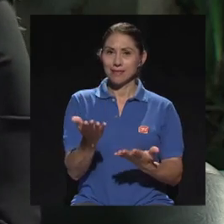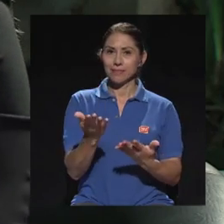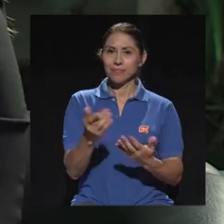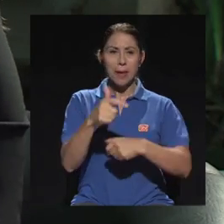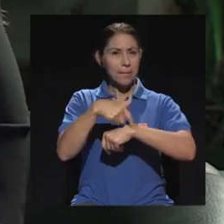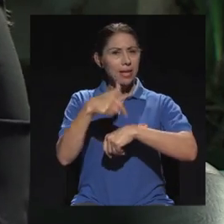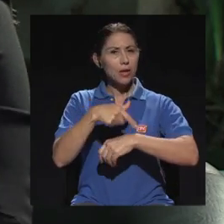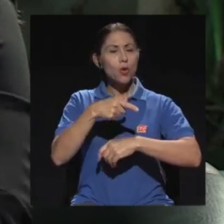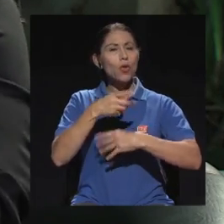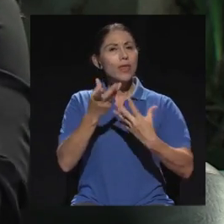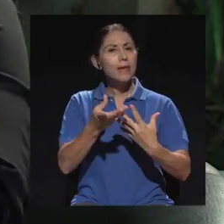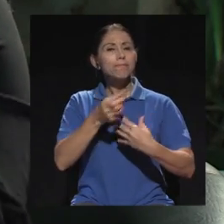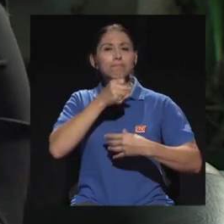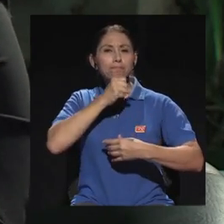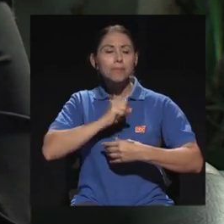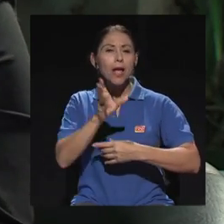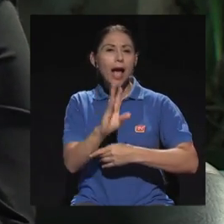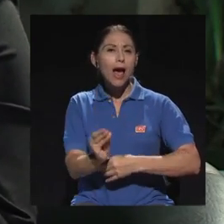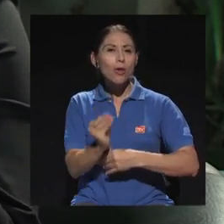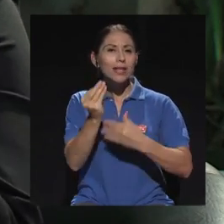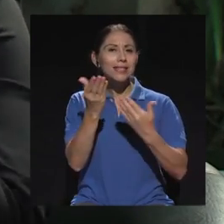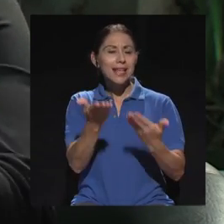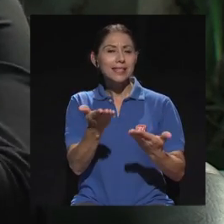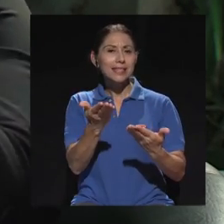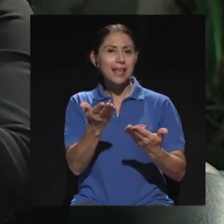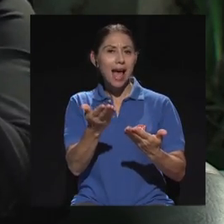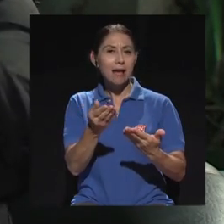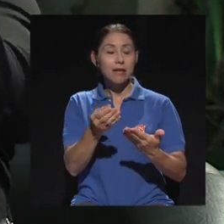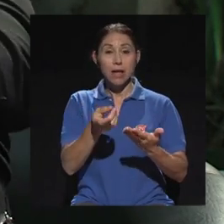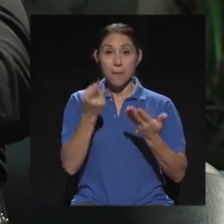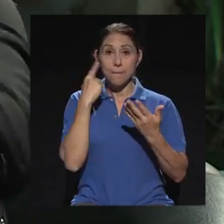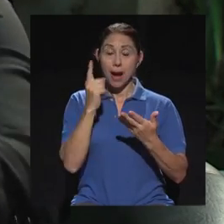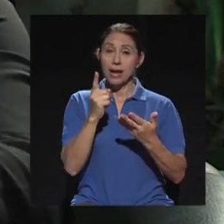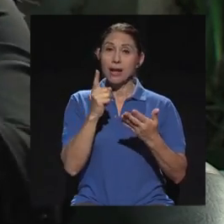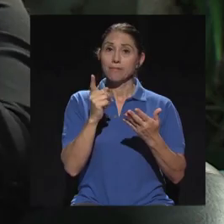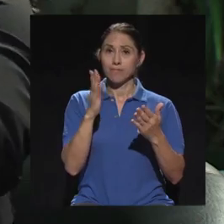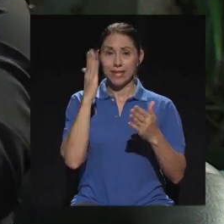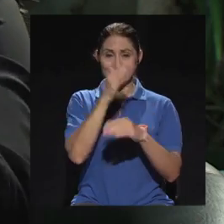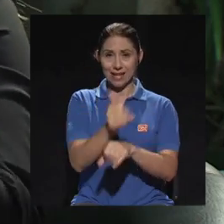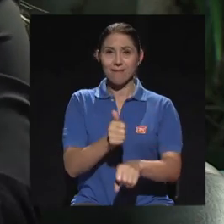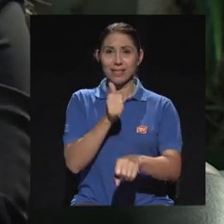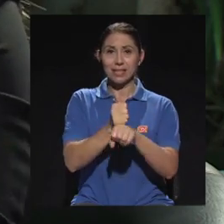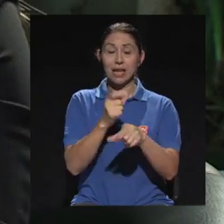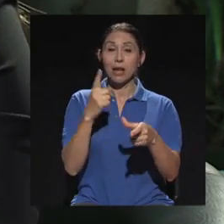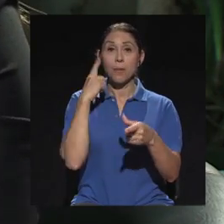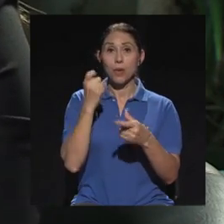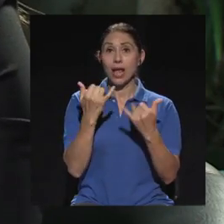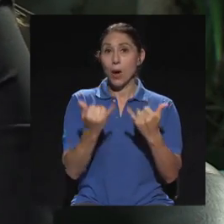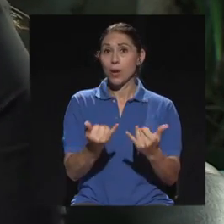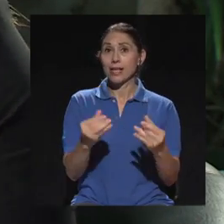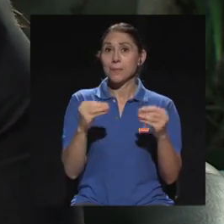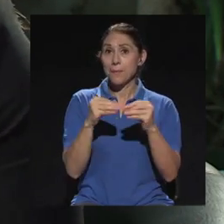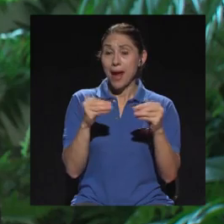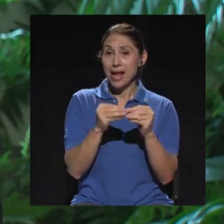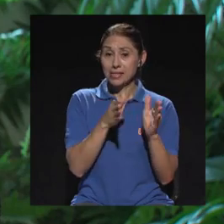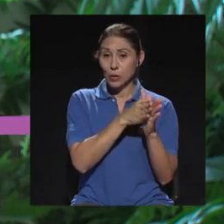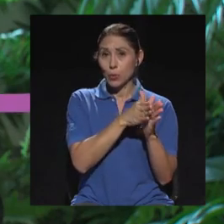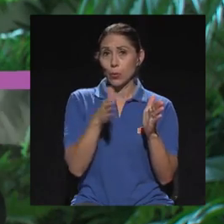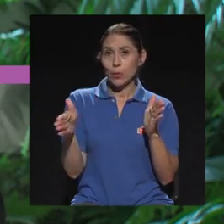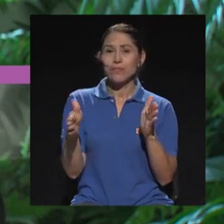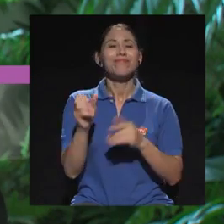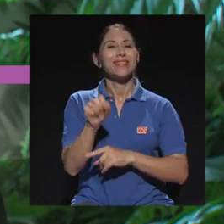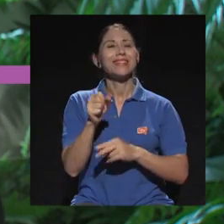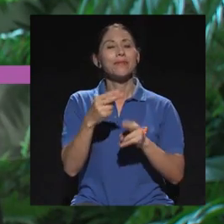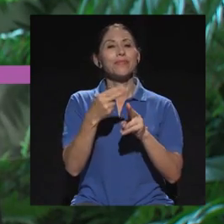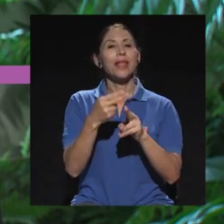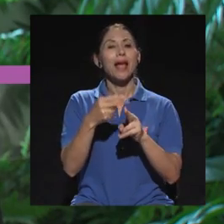este periodo de adolescencia, para determinarlo, porque tengo entendido que ahora se ha ampliado. Sería oportuno a partir de ahí entonces. Sí, bueno, en